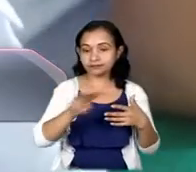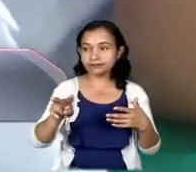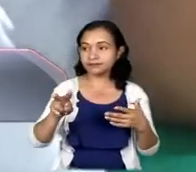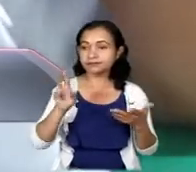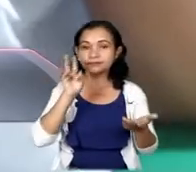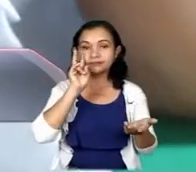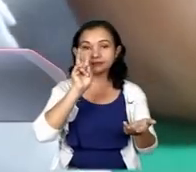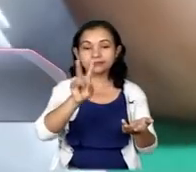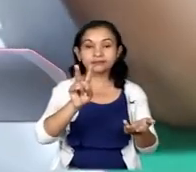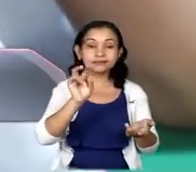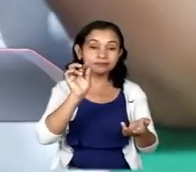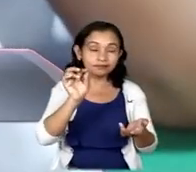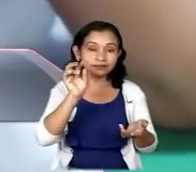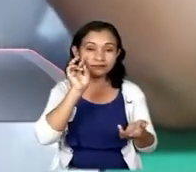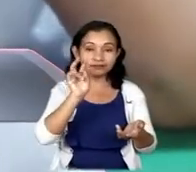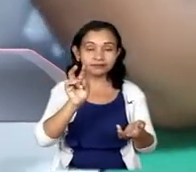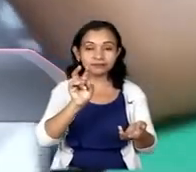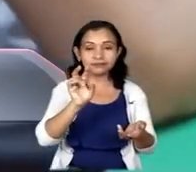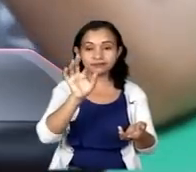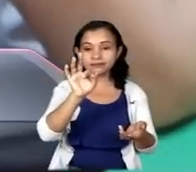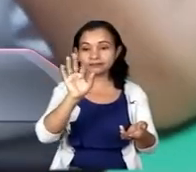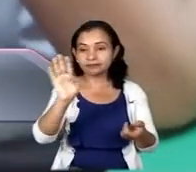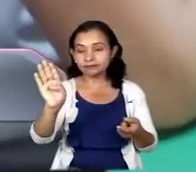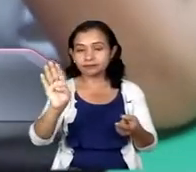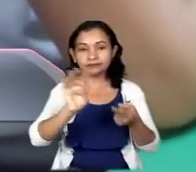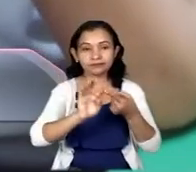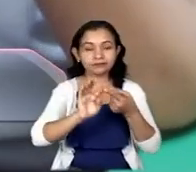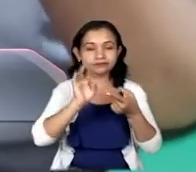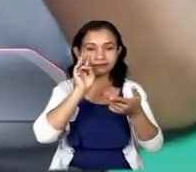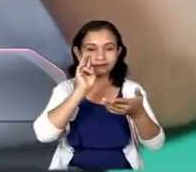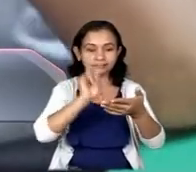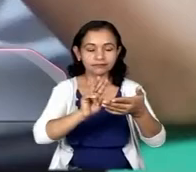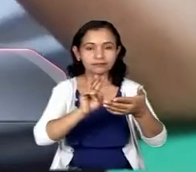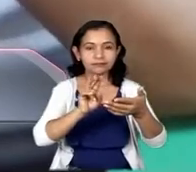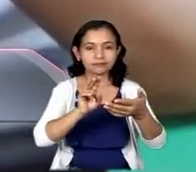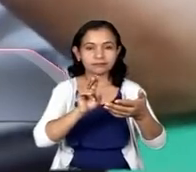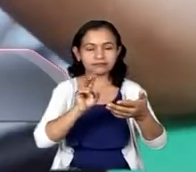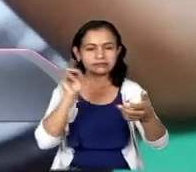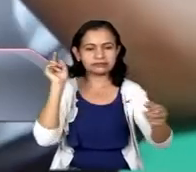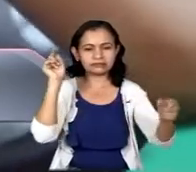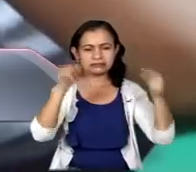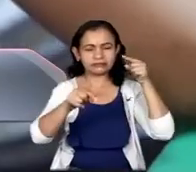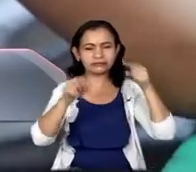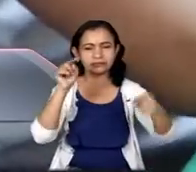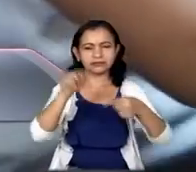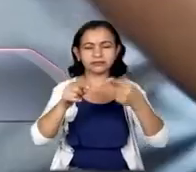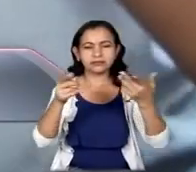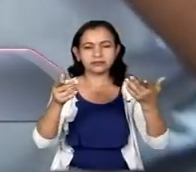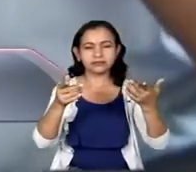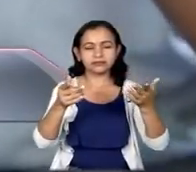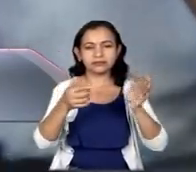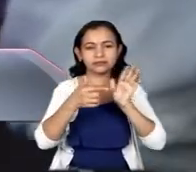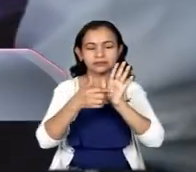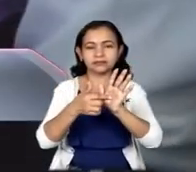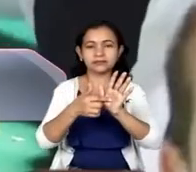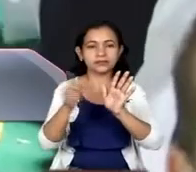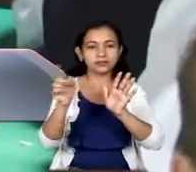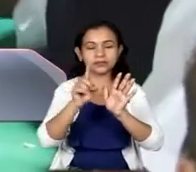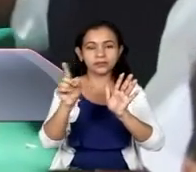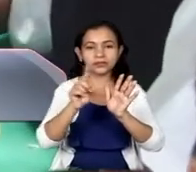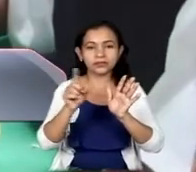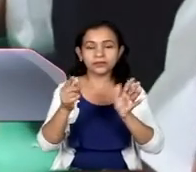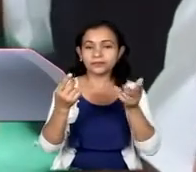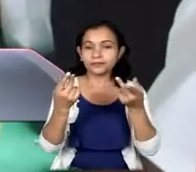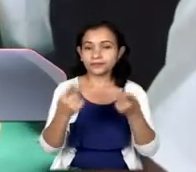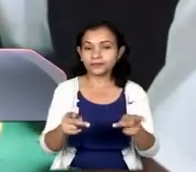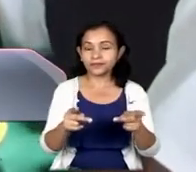aquí a decirte un poco que en las redes sociales he estado viendo que están atacando el modelo educativo.